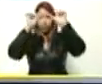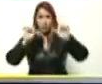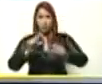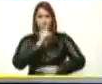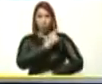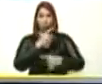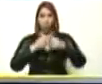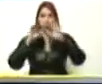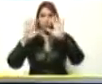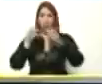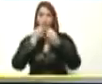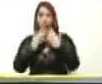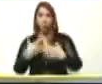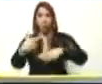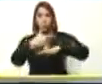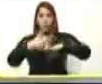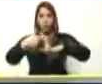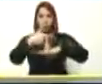1x10, del buen gobierno.